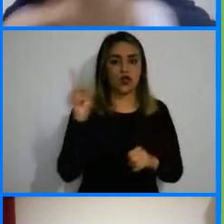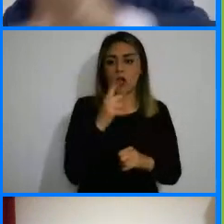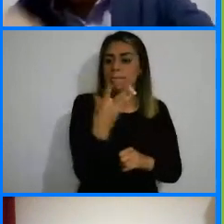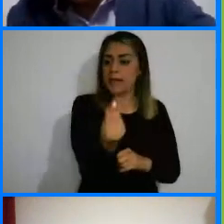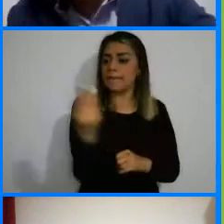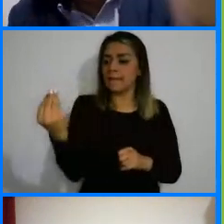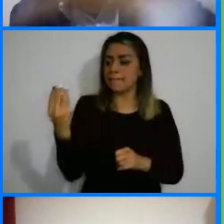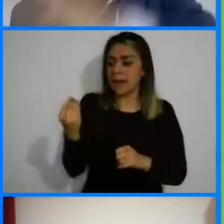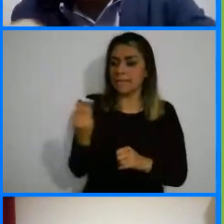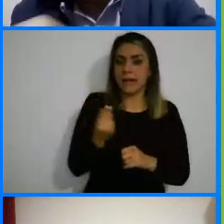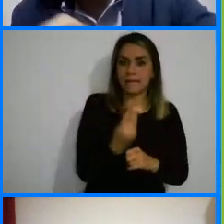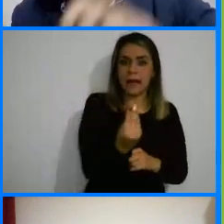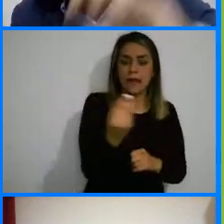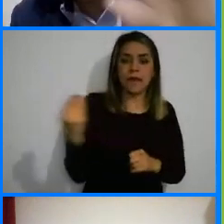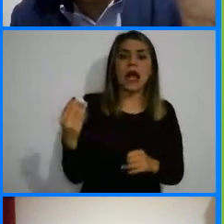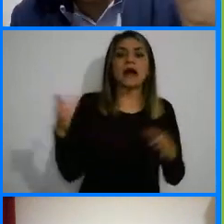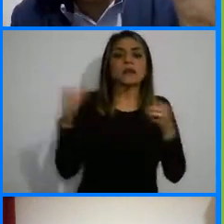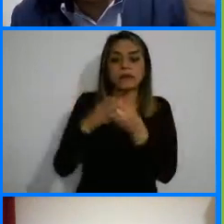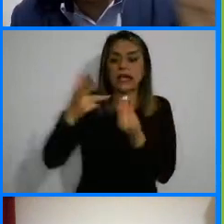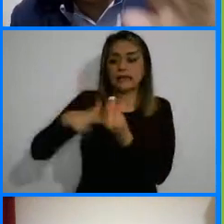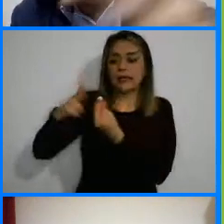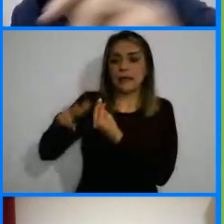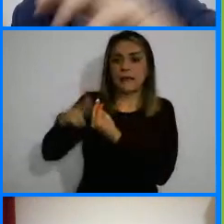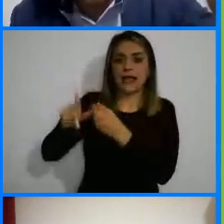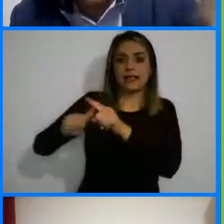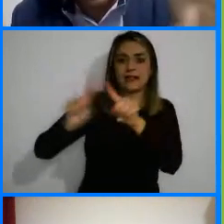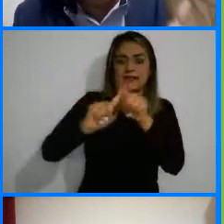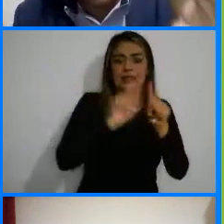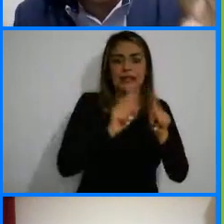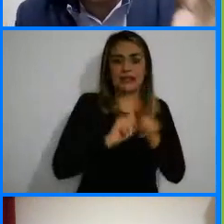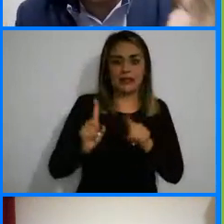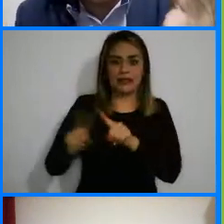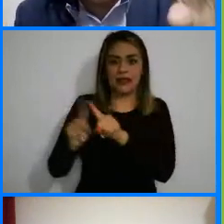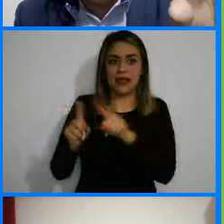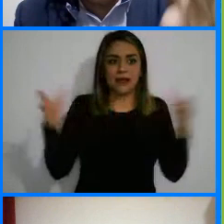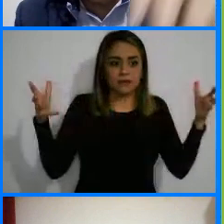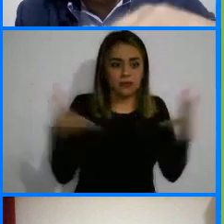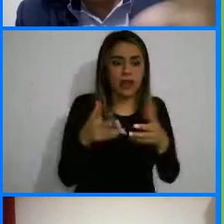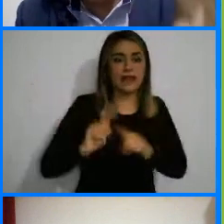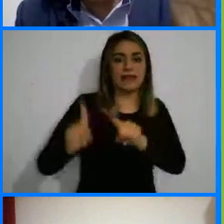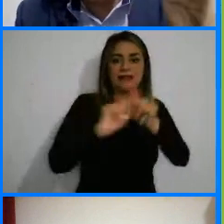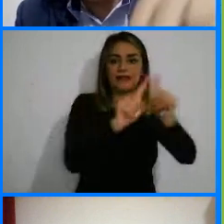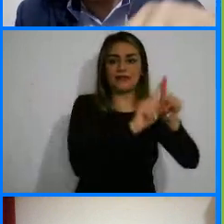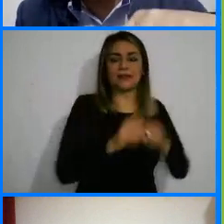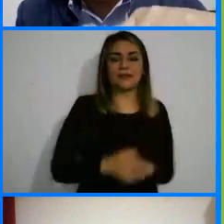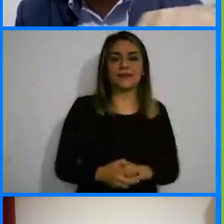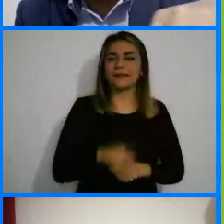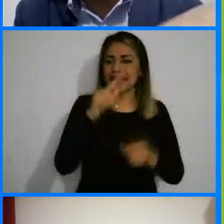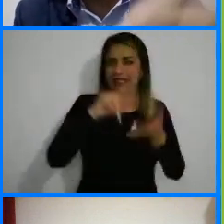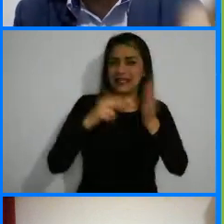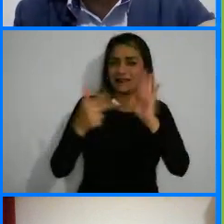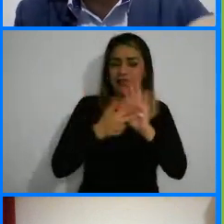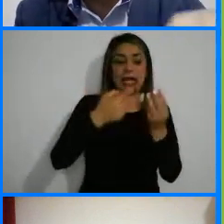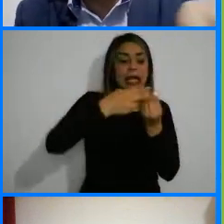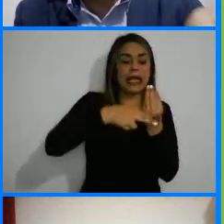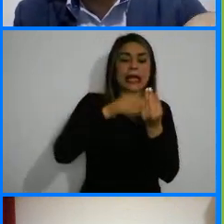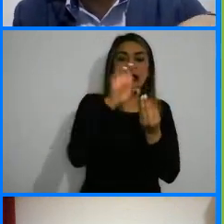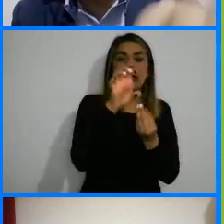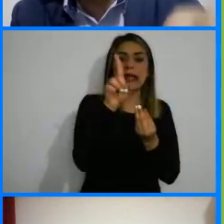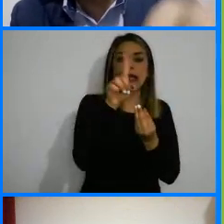hablo de especies diferentes. Cuando yo hablo de especie, hablo de individuos completamente diferentes, ¿sí? La definición de especie es